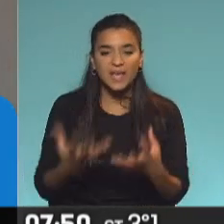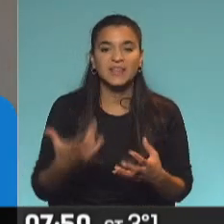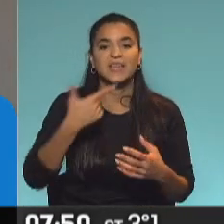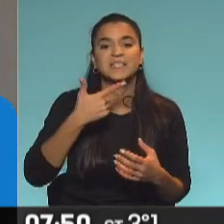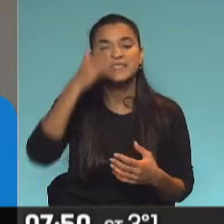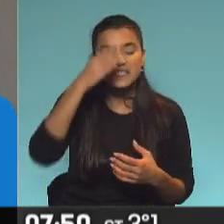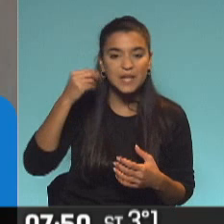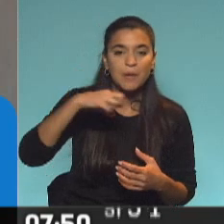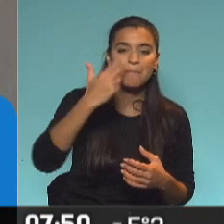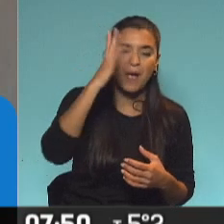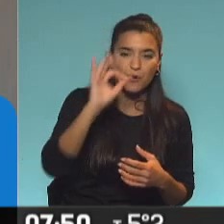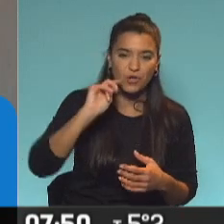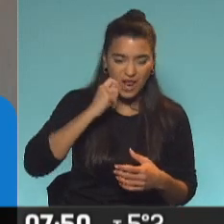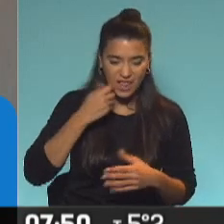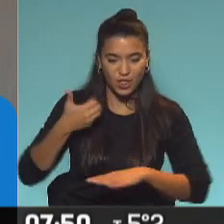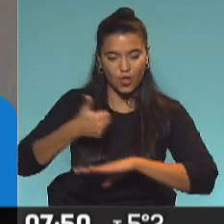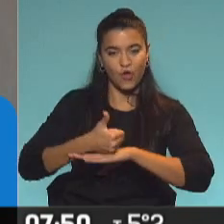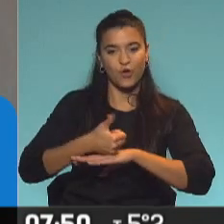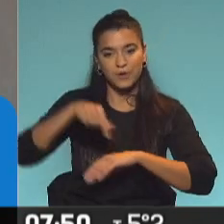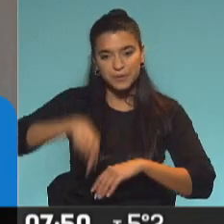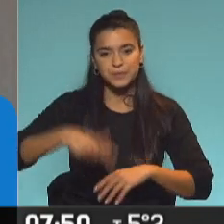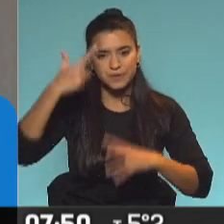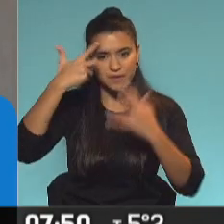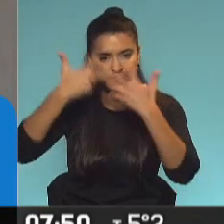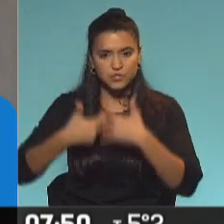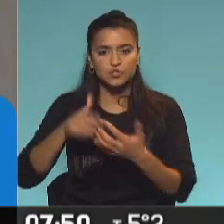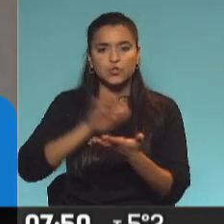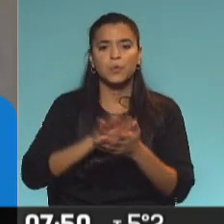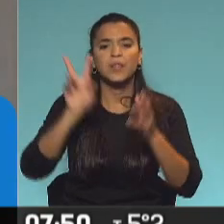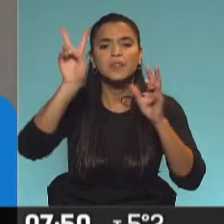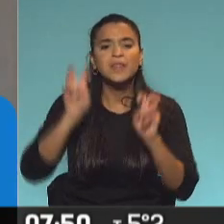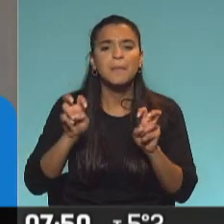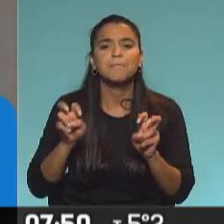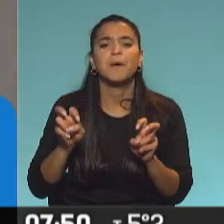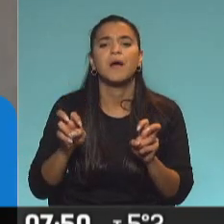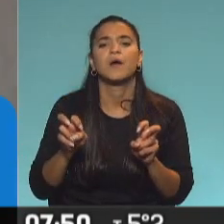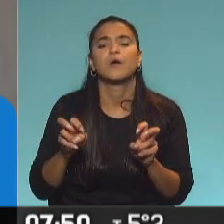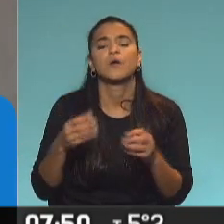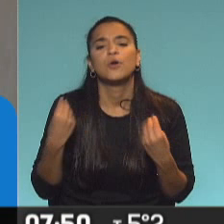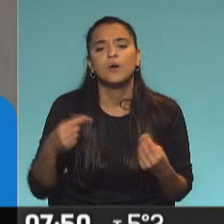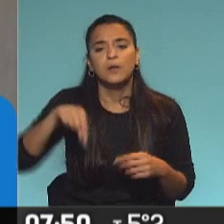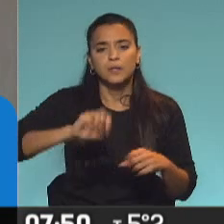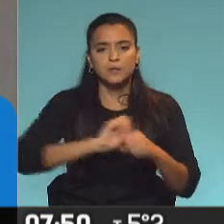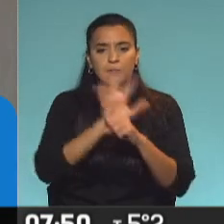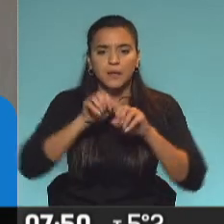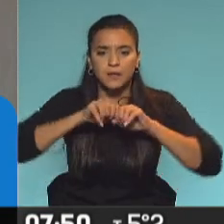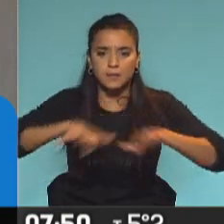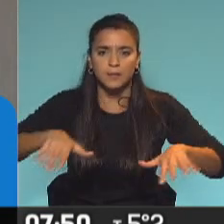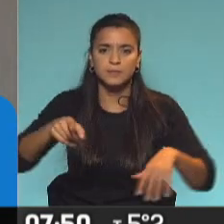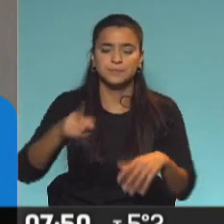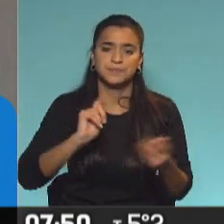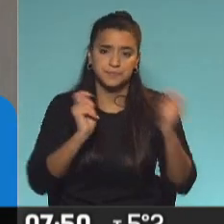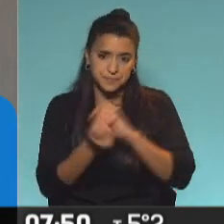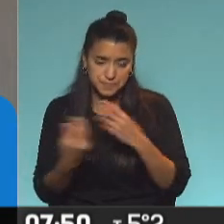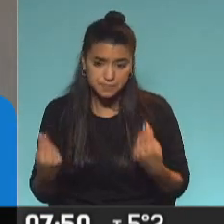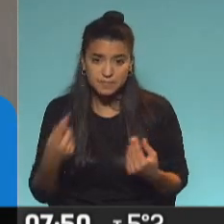Pablo, un placer estar acá con ustedes y reflexionando sobre este tema de cómo esta pandemia nos va a cambiar. Y si